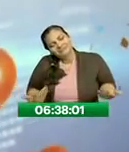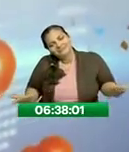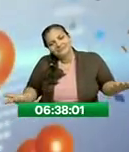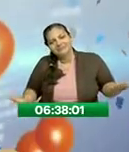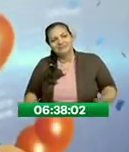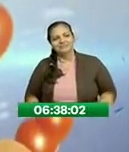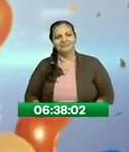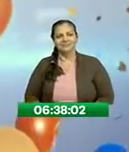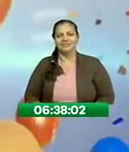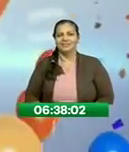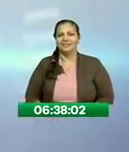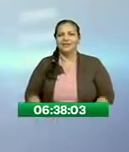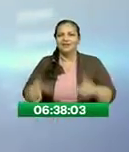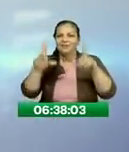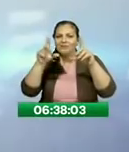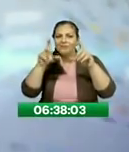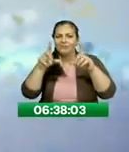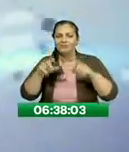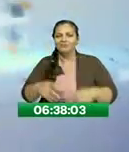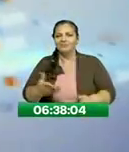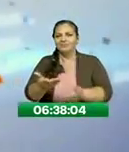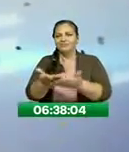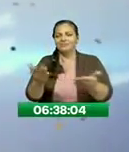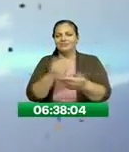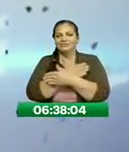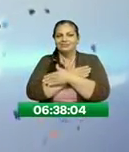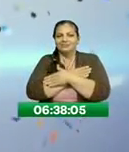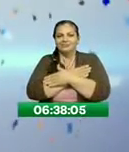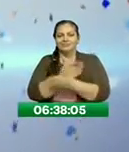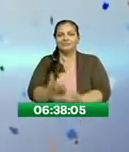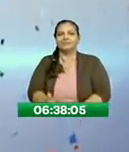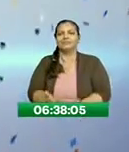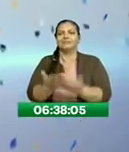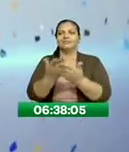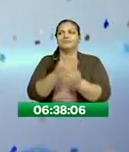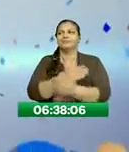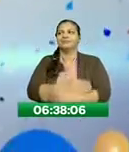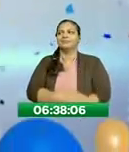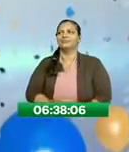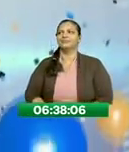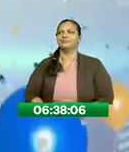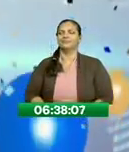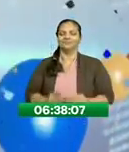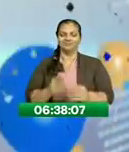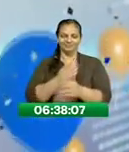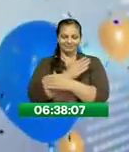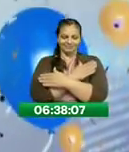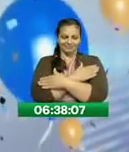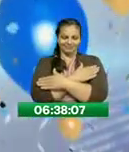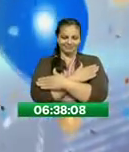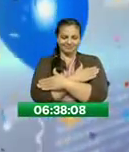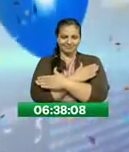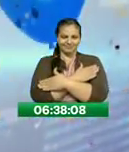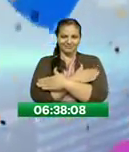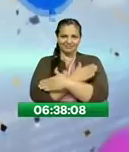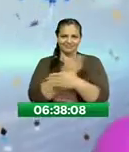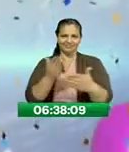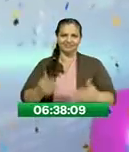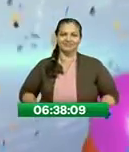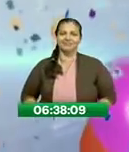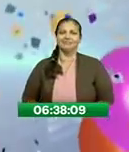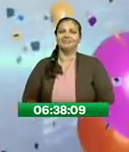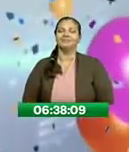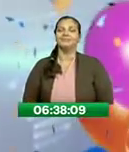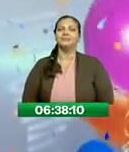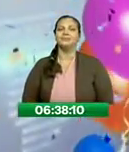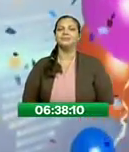es el cariño, el amor y el cumpleaños que están celebrando ahí. ¡Felicidades! ¡Eso! ¡Felicidades entonces! Ahí